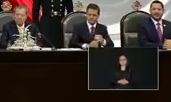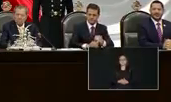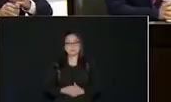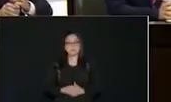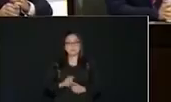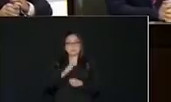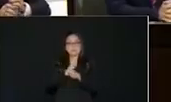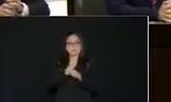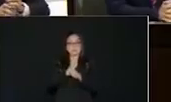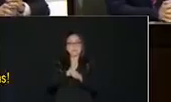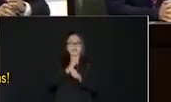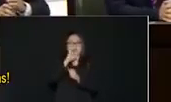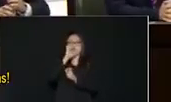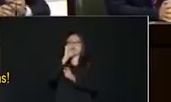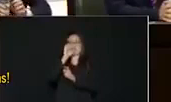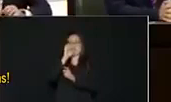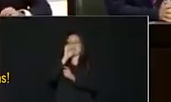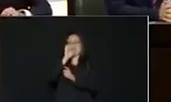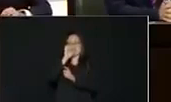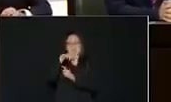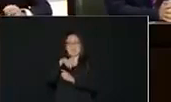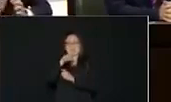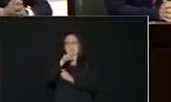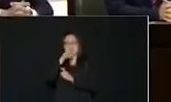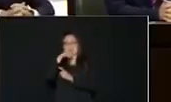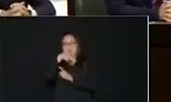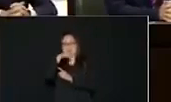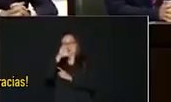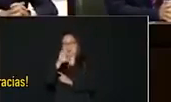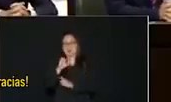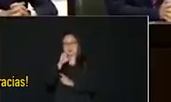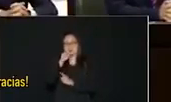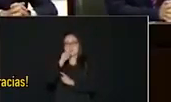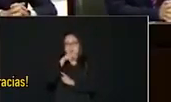Licenciado Enrique Peña Nieto, le agradezco